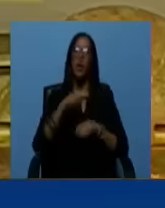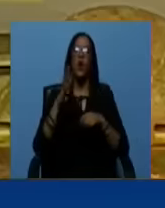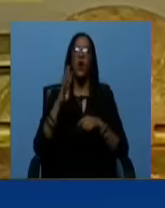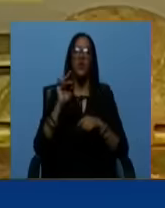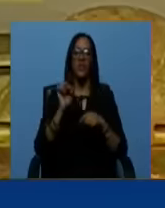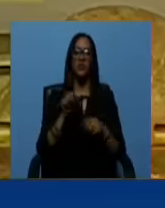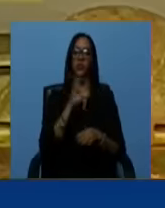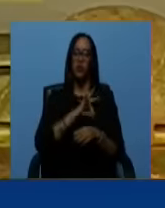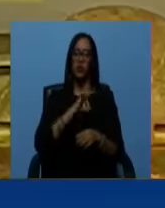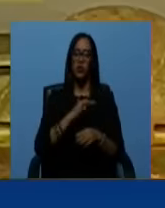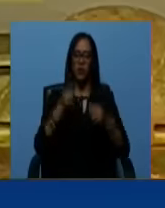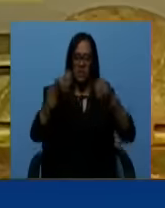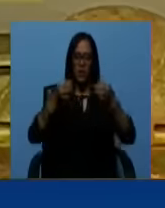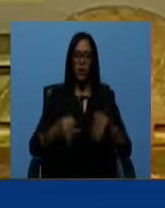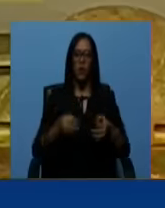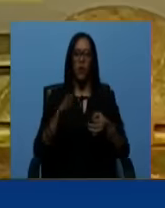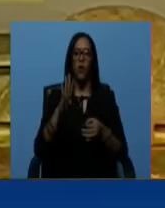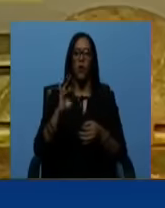los BRICS.